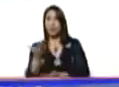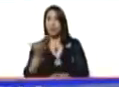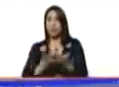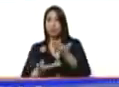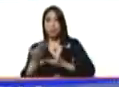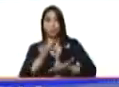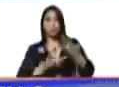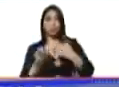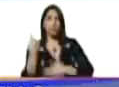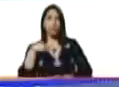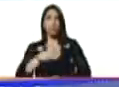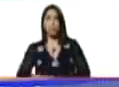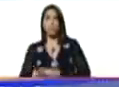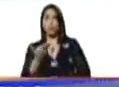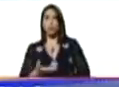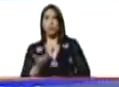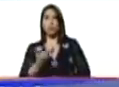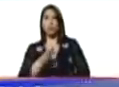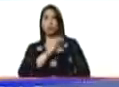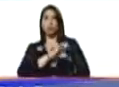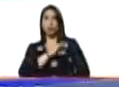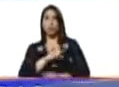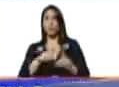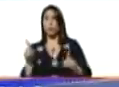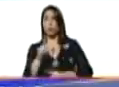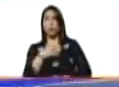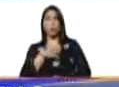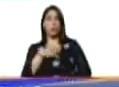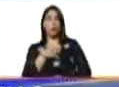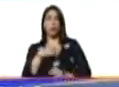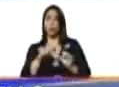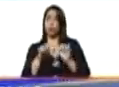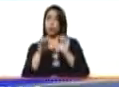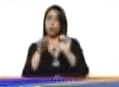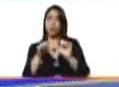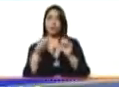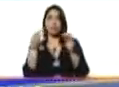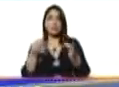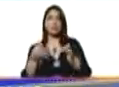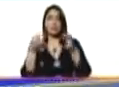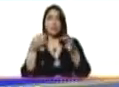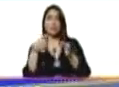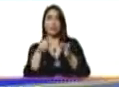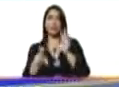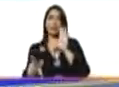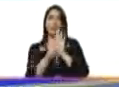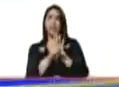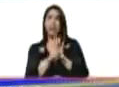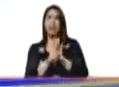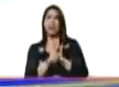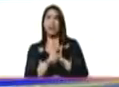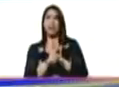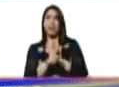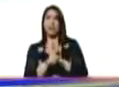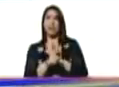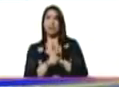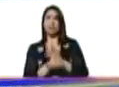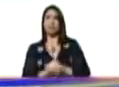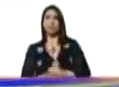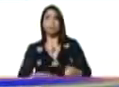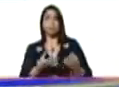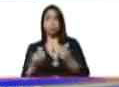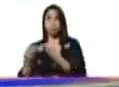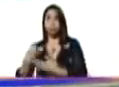importantes socios. Pero eso no puede continuar todo el tiempo. Esta ley dota al Ejecutivo, dota a nuestra patria, dota a nuestro